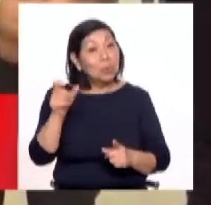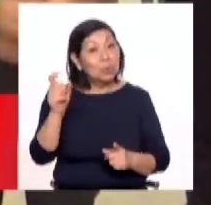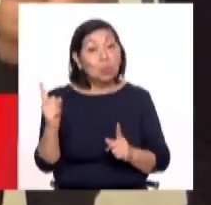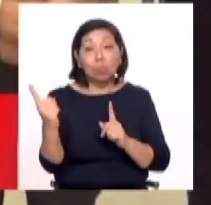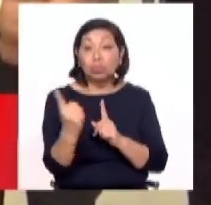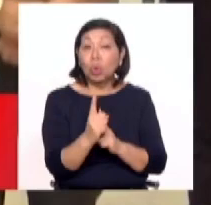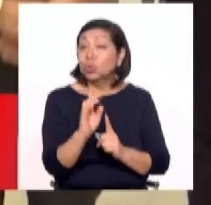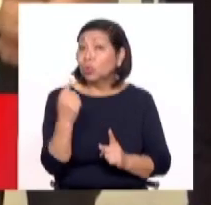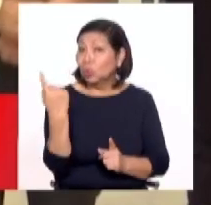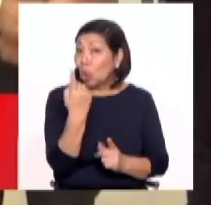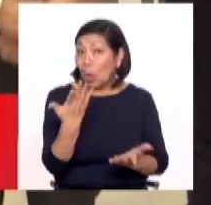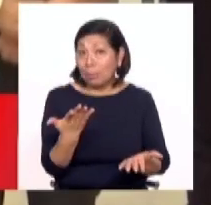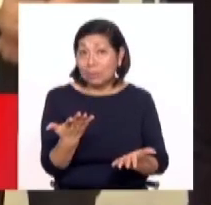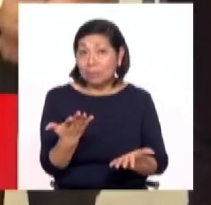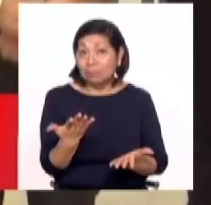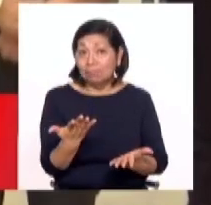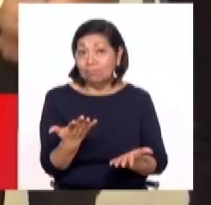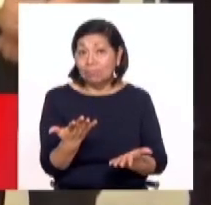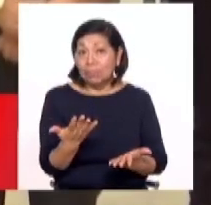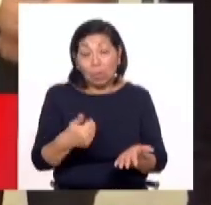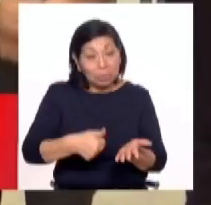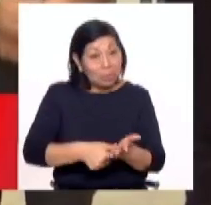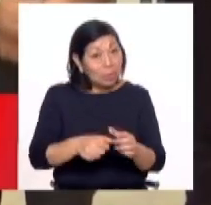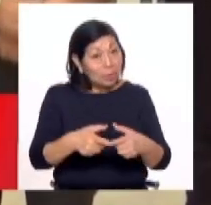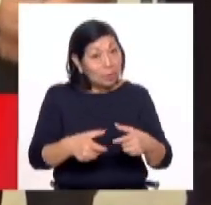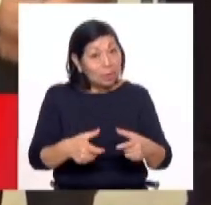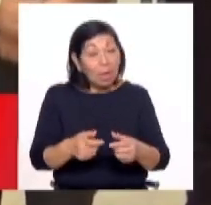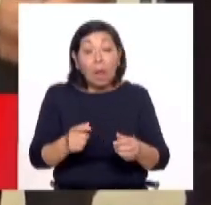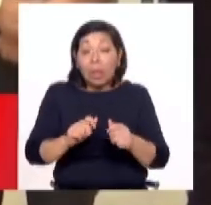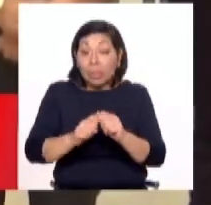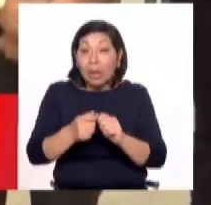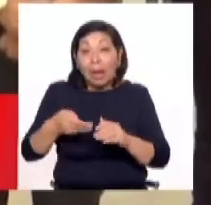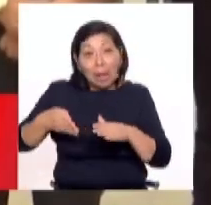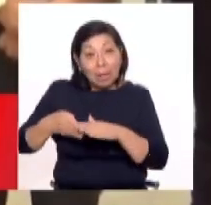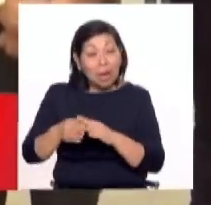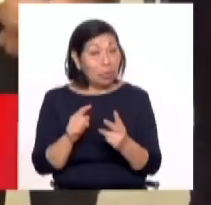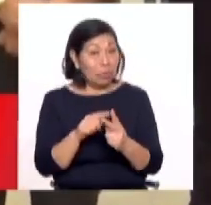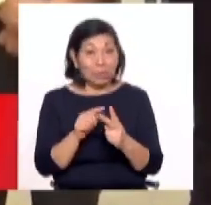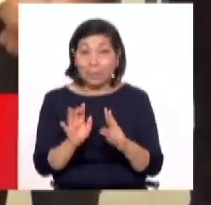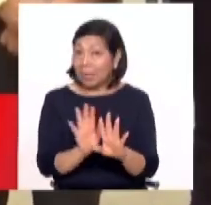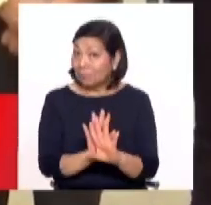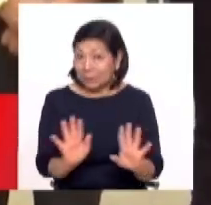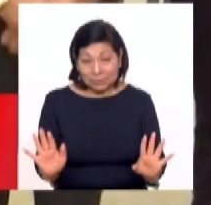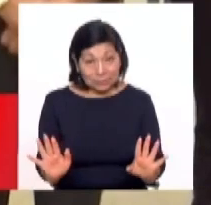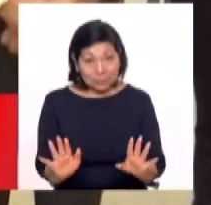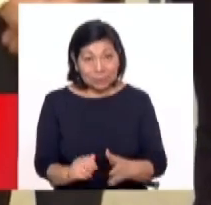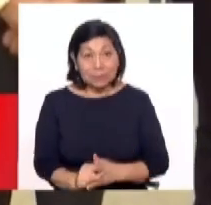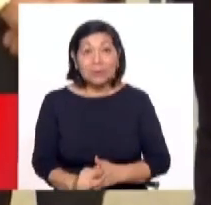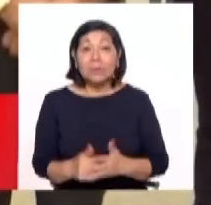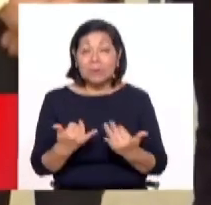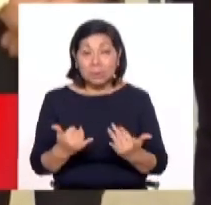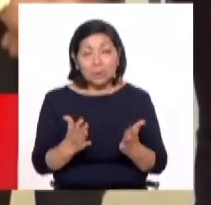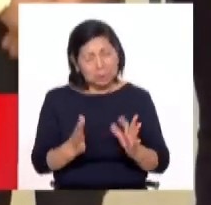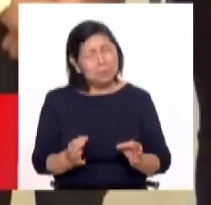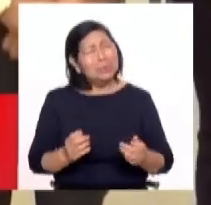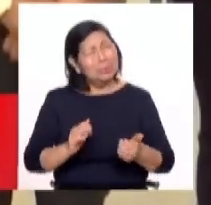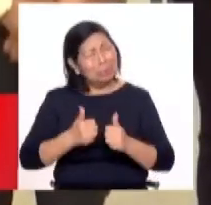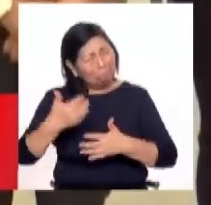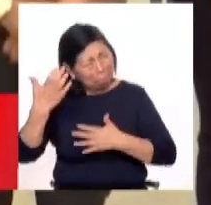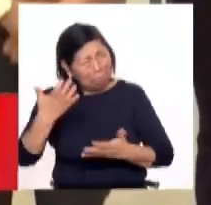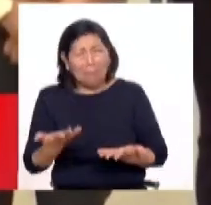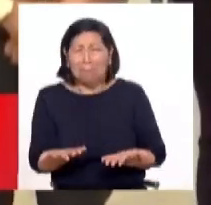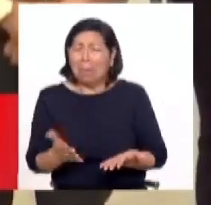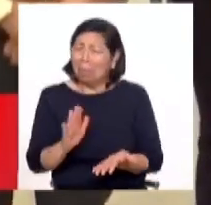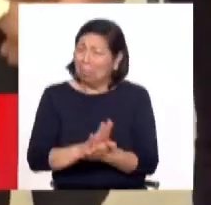van a entrar con su plenamente identificados con su DNI y el ticket de entrada, de tal forma de que nosotros llevemos esta fiesta deportiva de